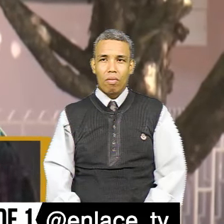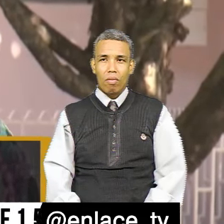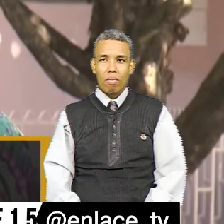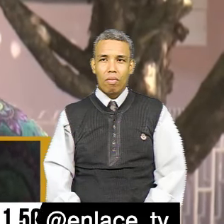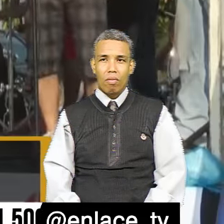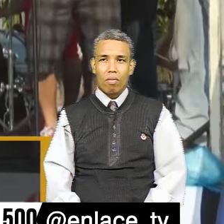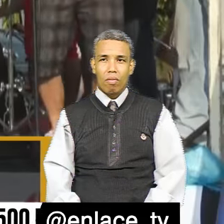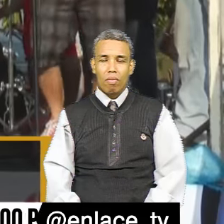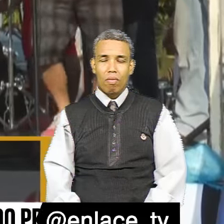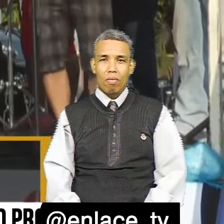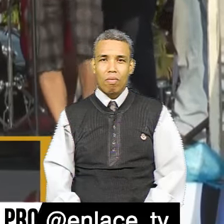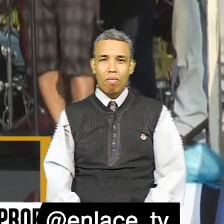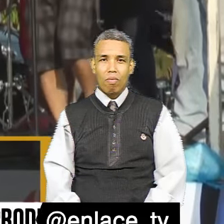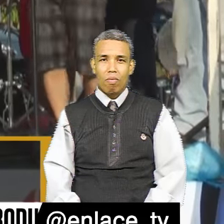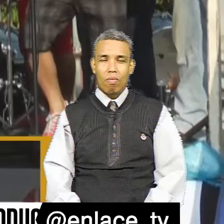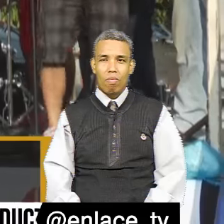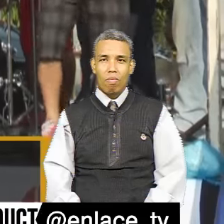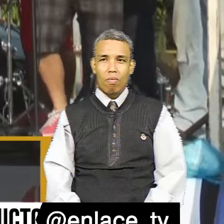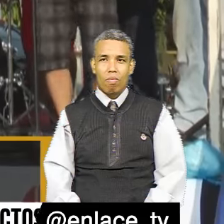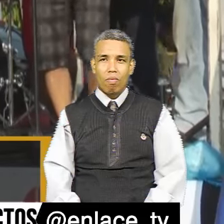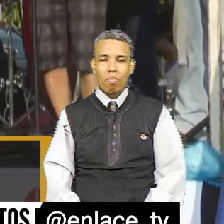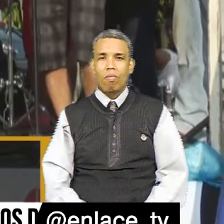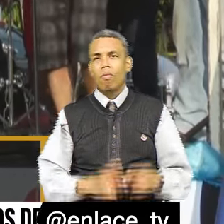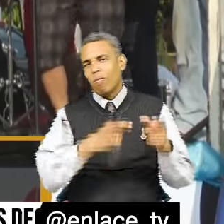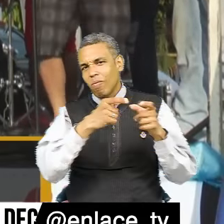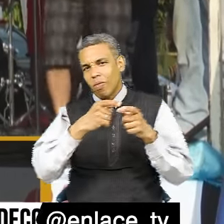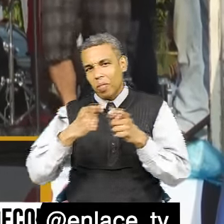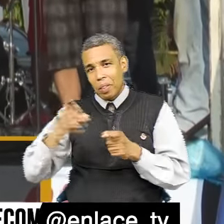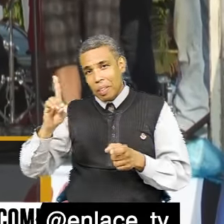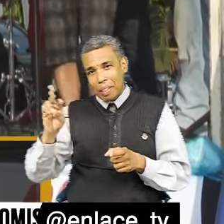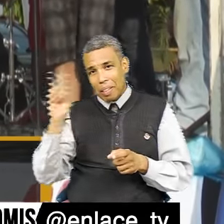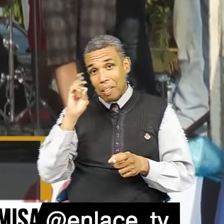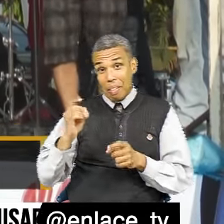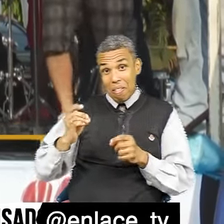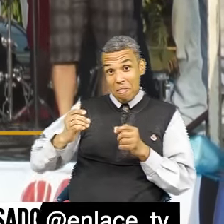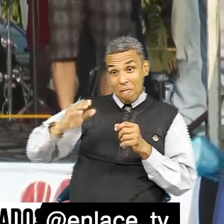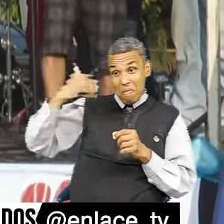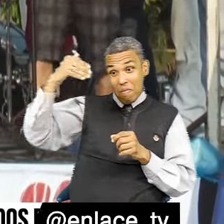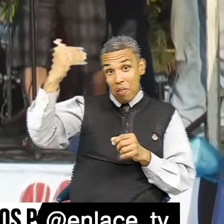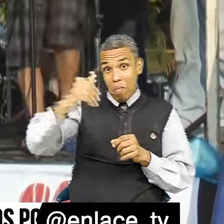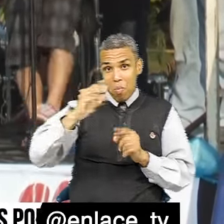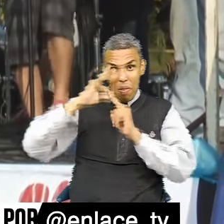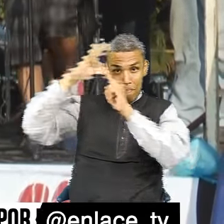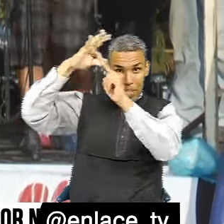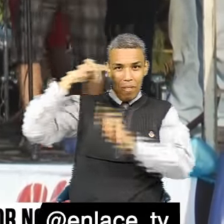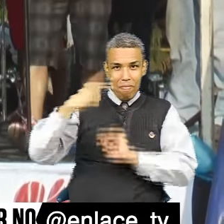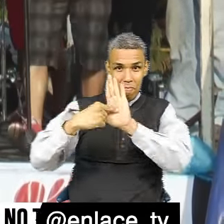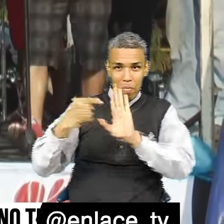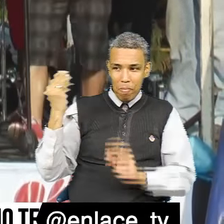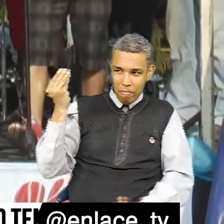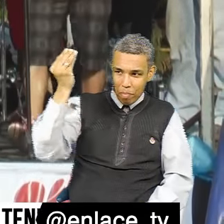irreemplazable. En un acto especial será el lanzamiento de estas 15 canciones de autores barranqueños.